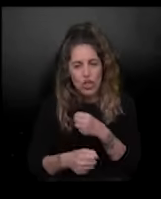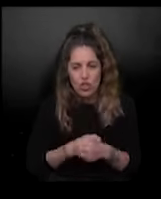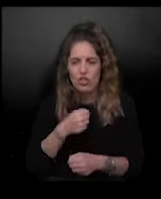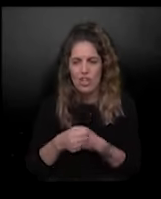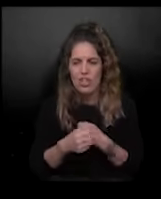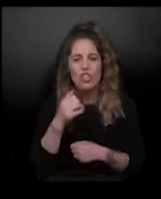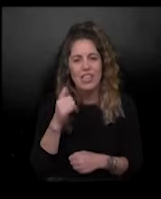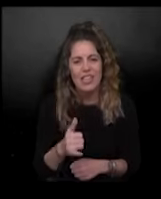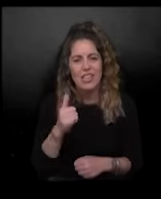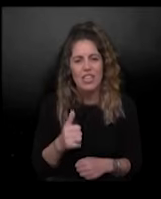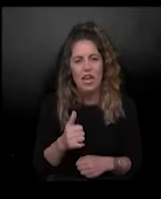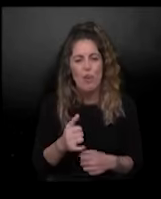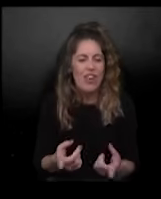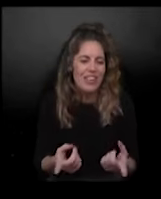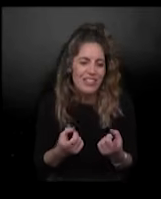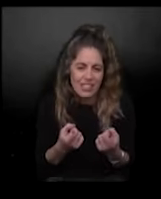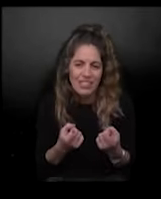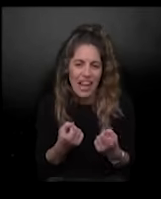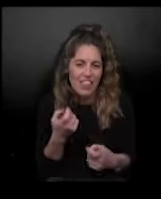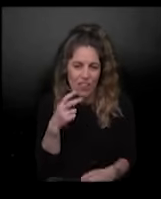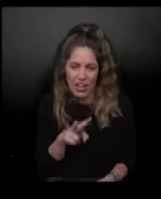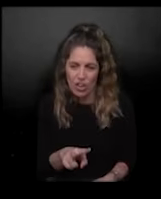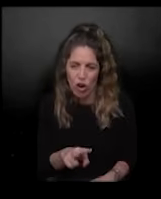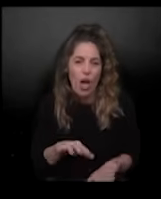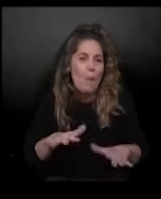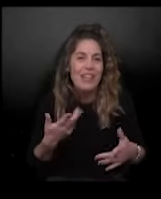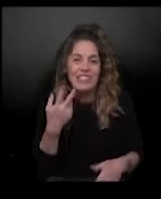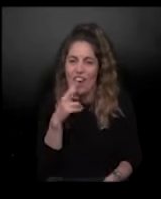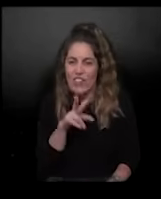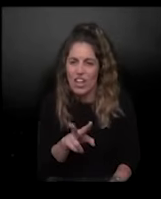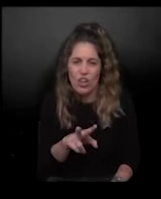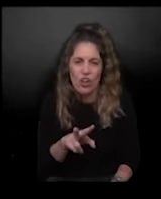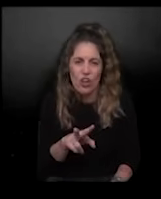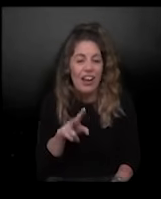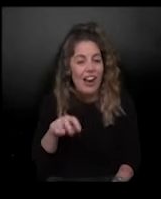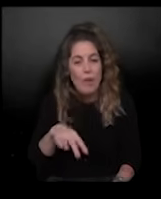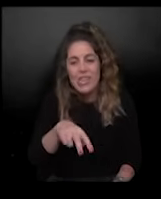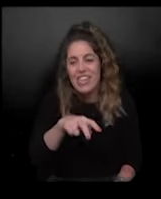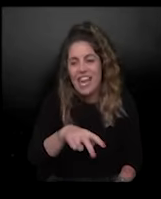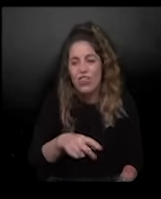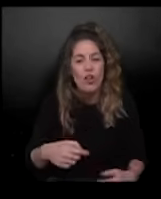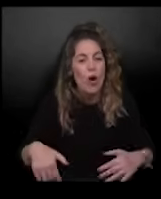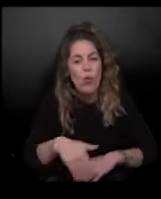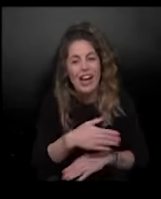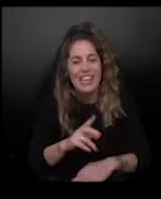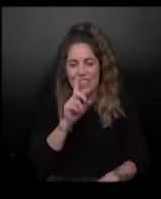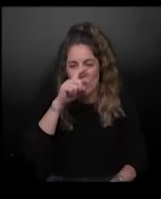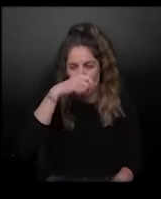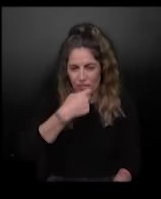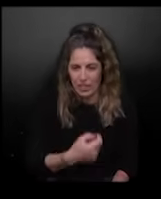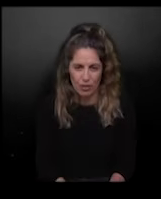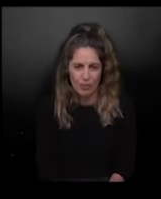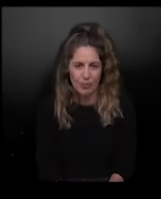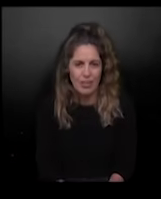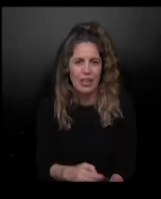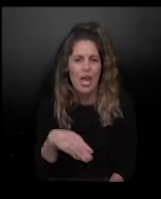teníamos la tanta la necesidad de verlo que nos parecía verlo caminando por alguna Vereda de Montevideo y